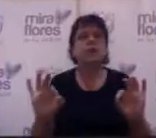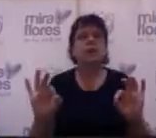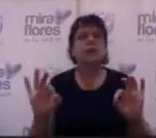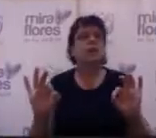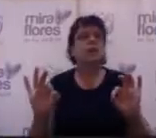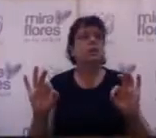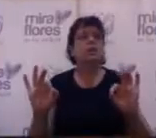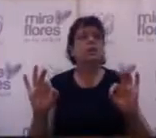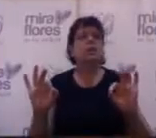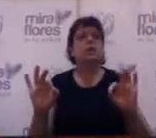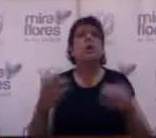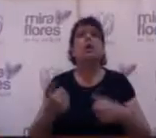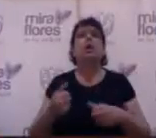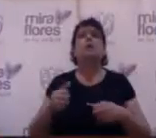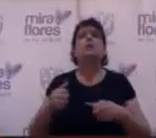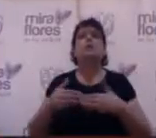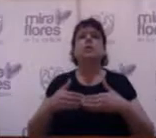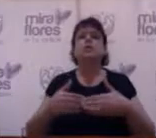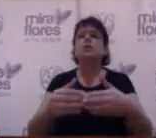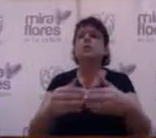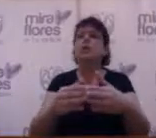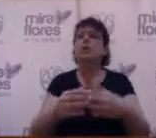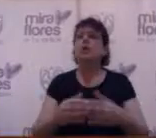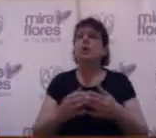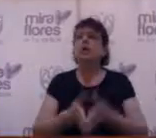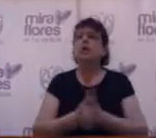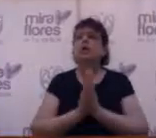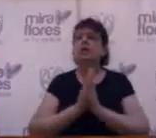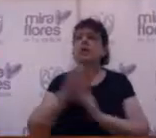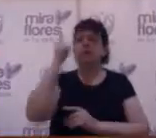Si no tenemos más informes, vamos a pasar a lo que es orden del día.